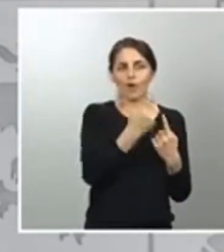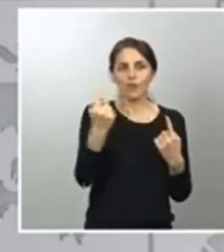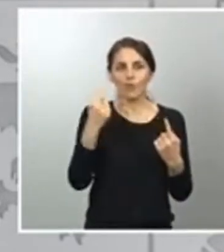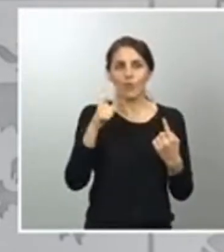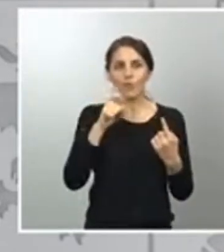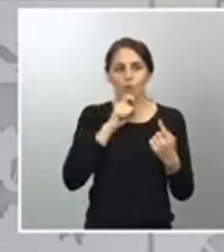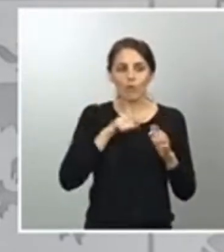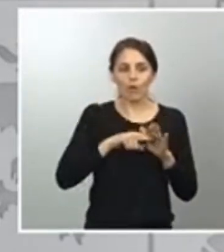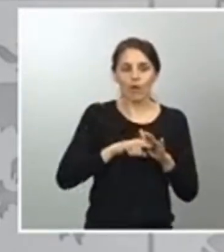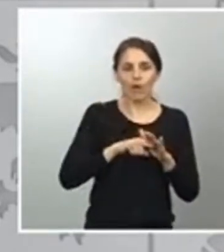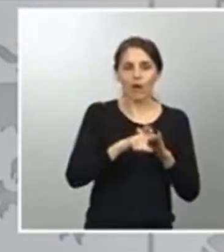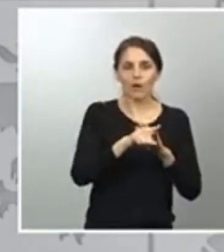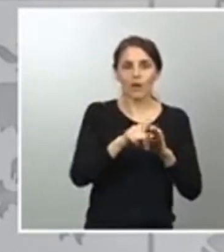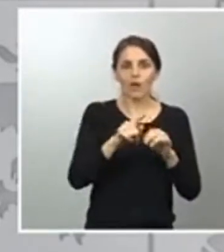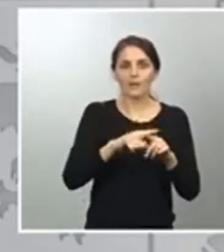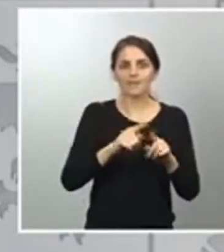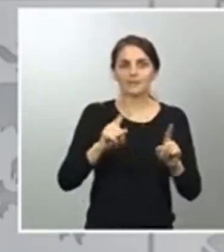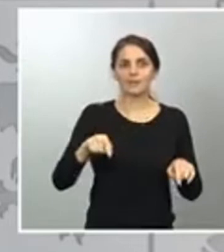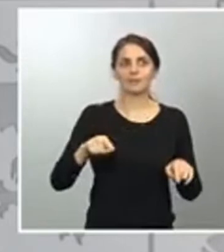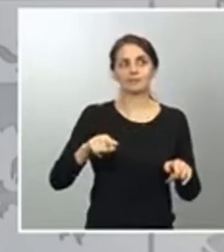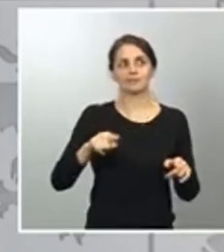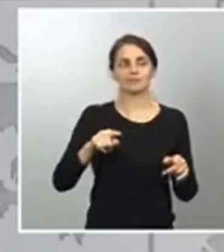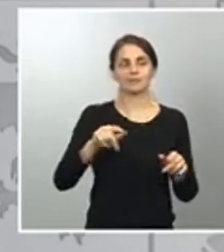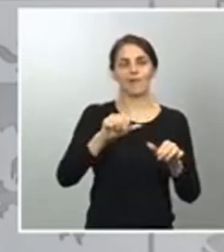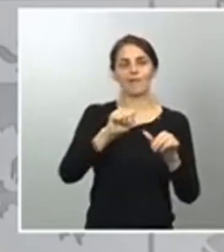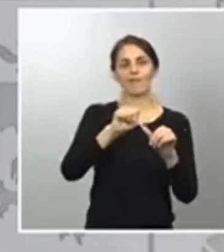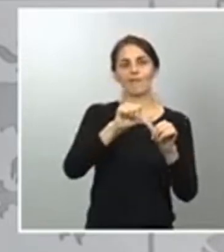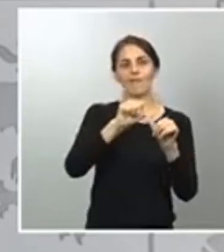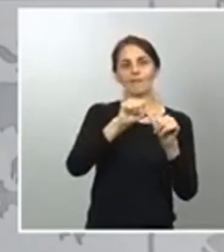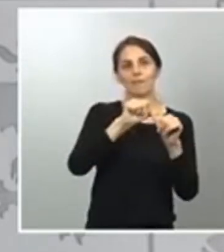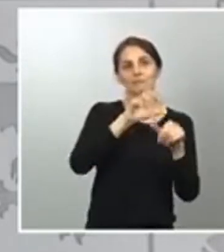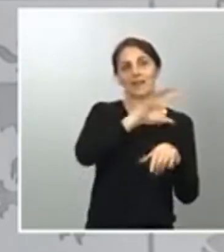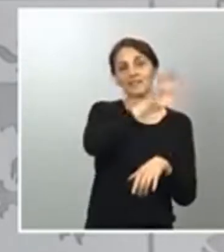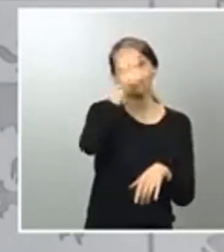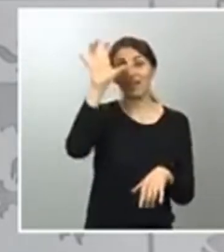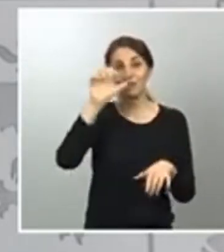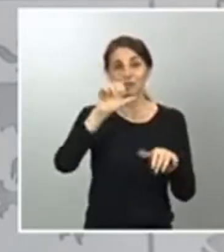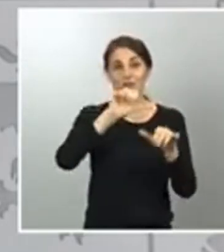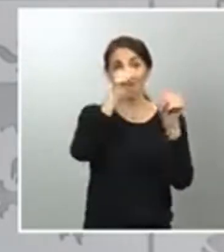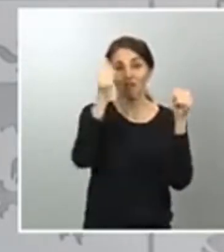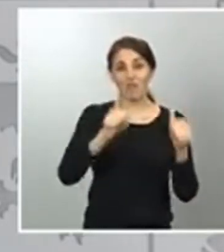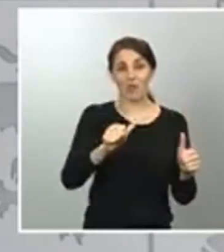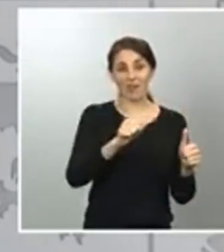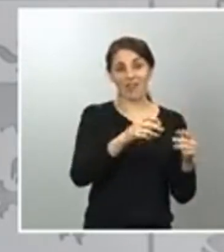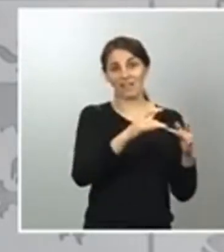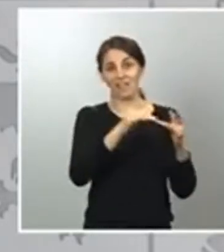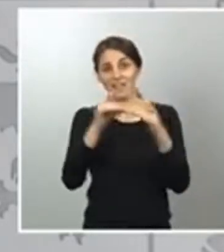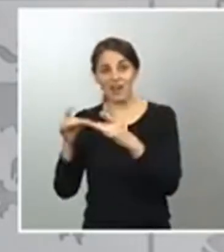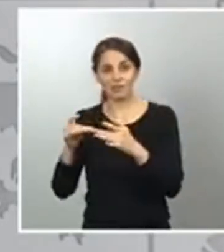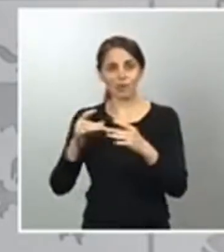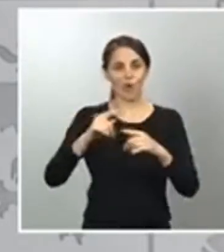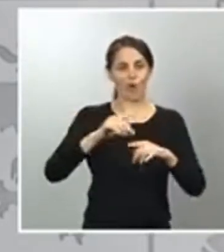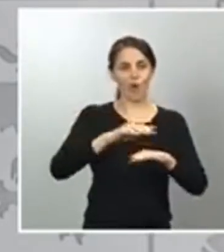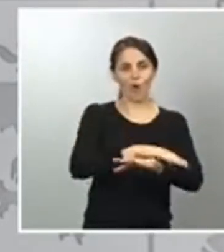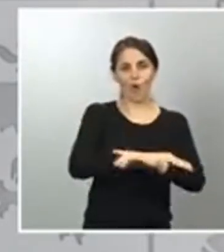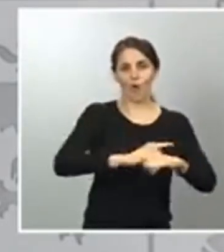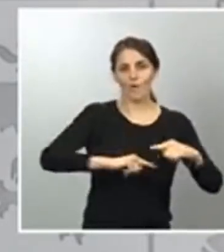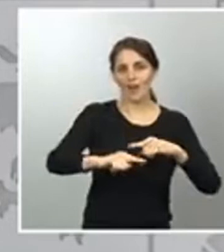planteamientos de gobernanza que se están haciendo por parte de los distintos estados. La mayor parte de ellos, como he dicho antes a Marisol en la respuesta que